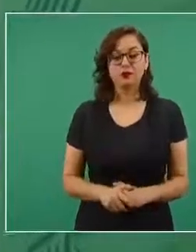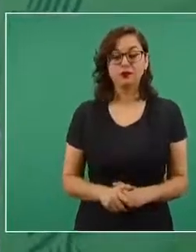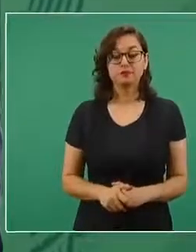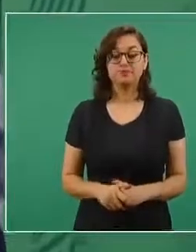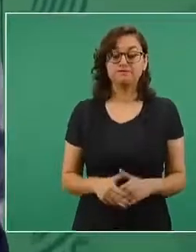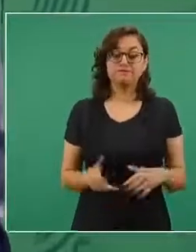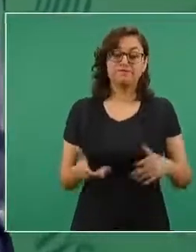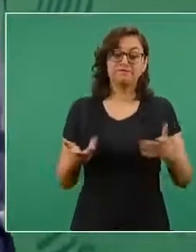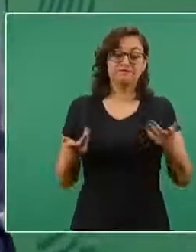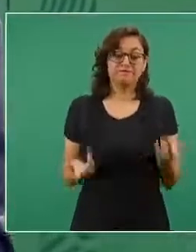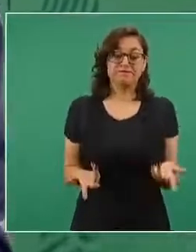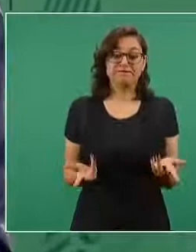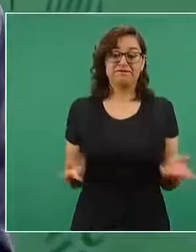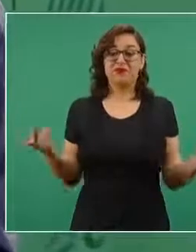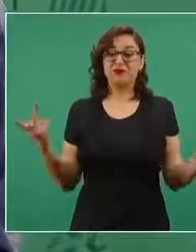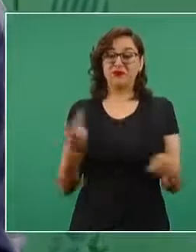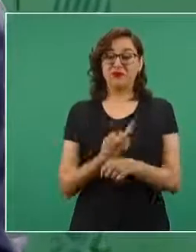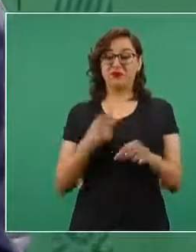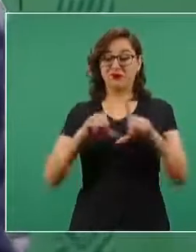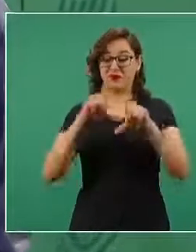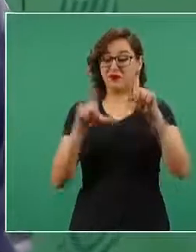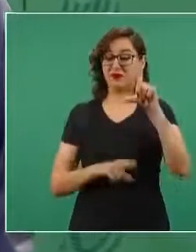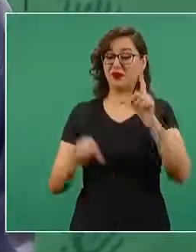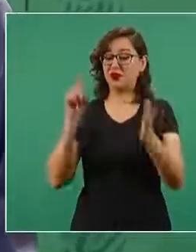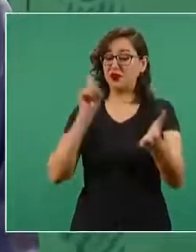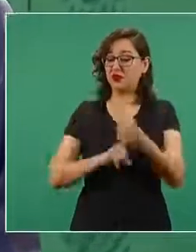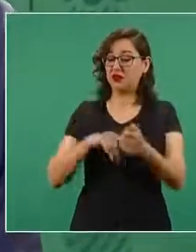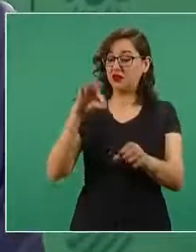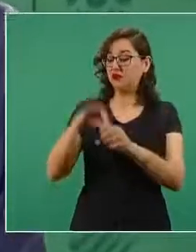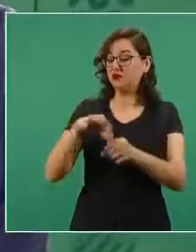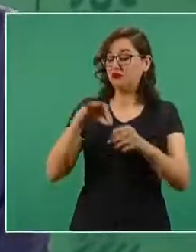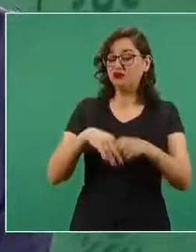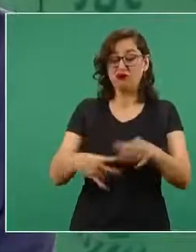el fraude nos ha dañado muchísimo.